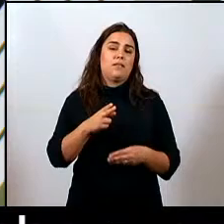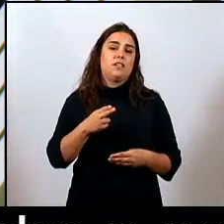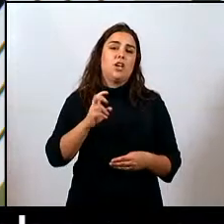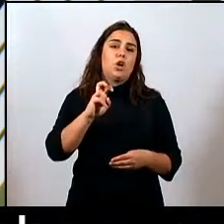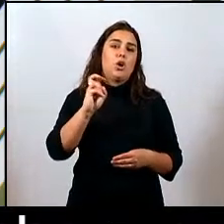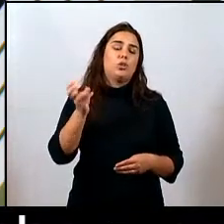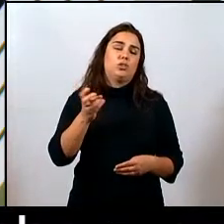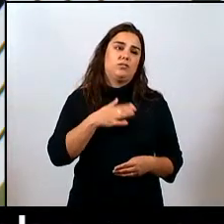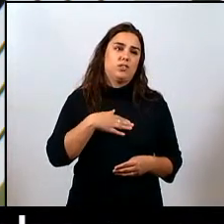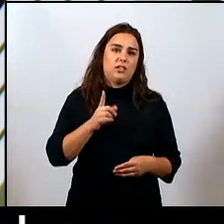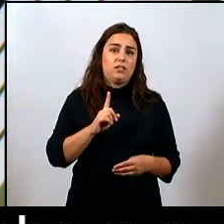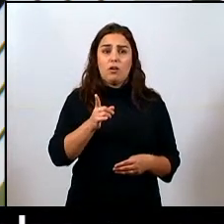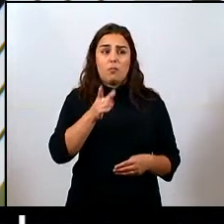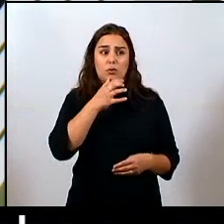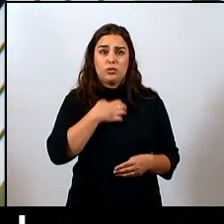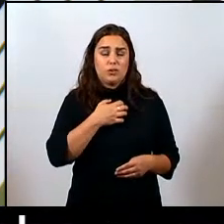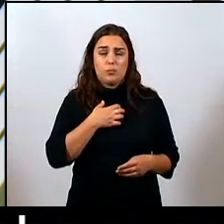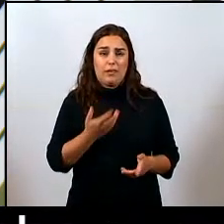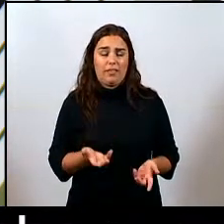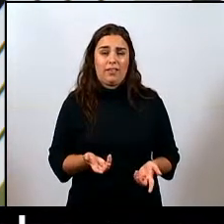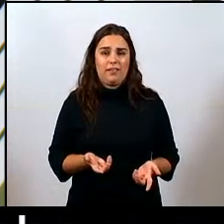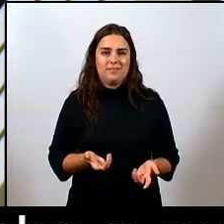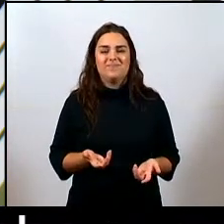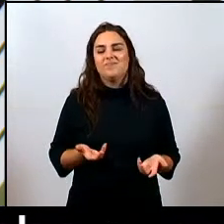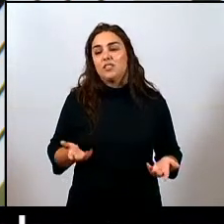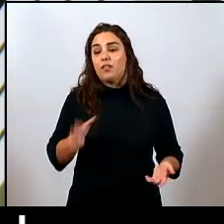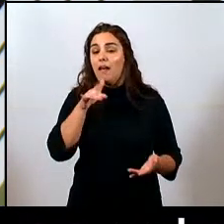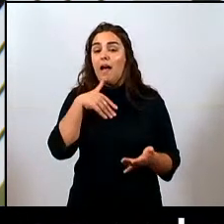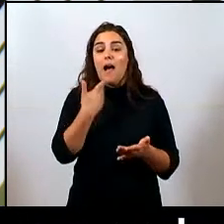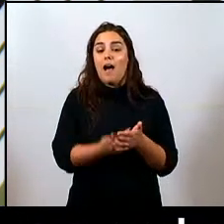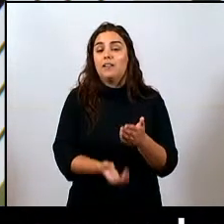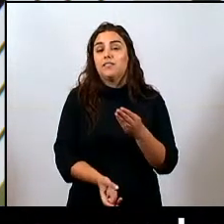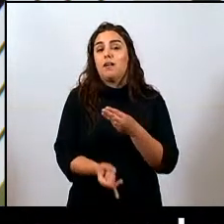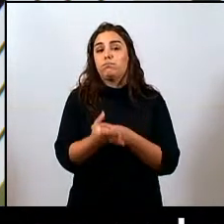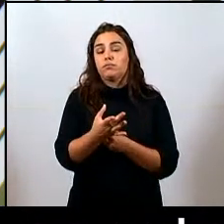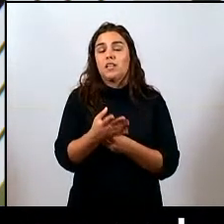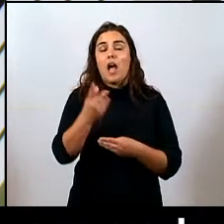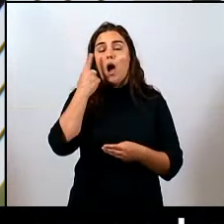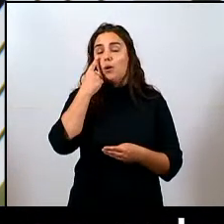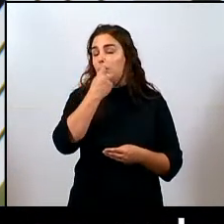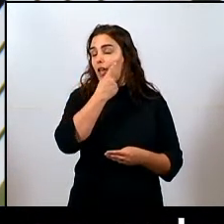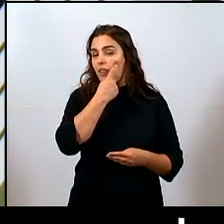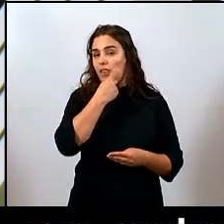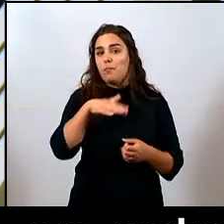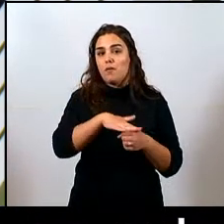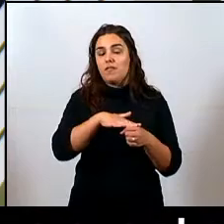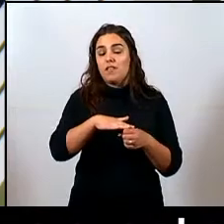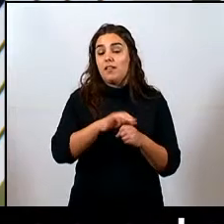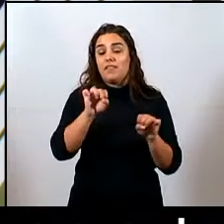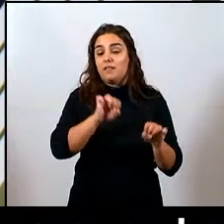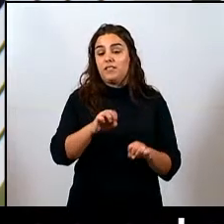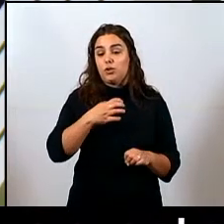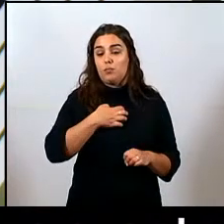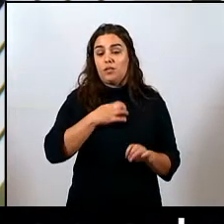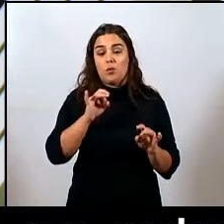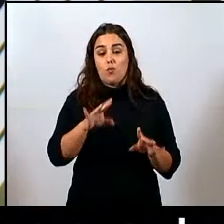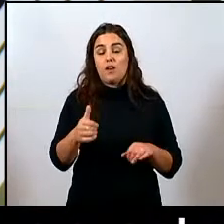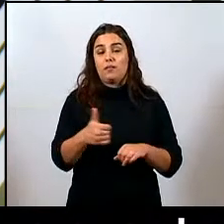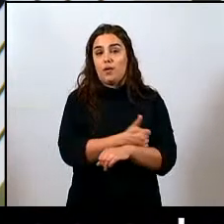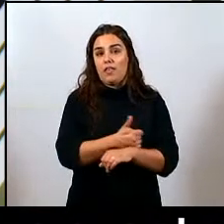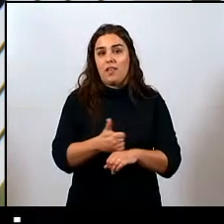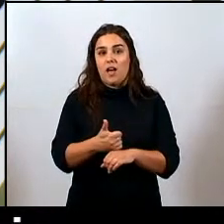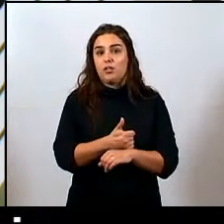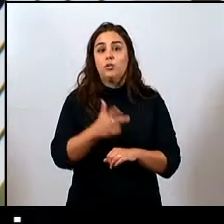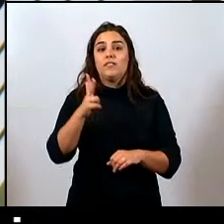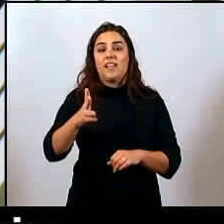En este caso es porque no se puede. Así que hasta que no se pronuncie la Audiencia Provincial, digo yo que no podrá defenderse como cualquier ciudadano al que le están